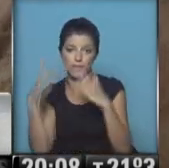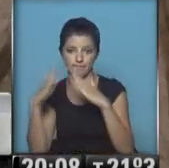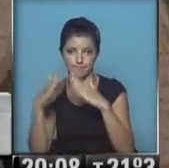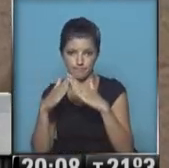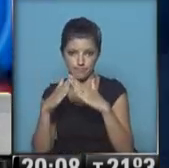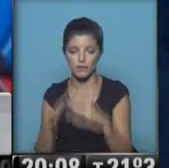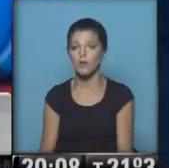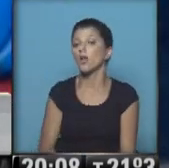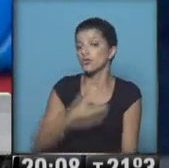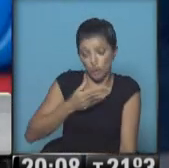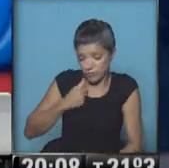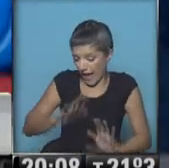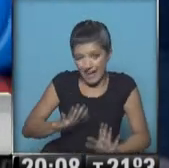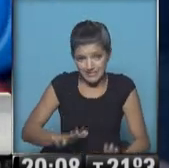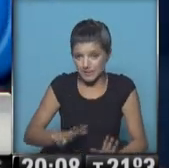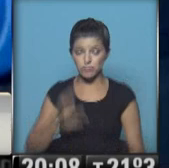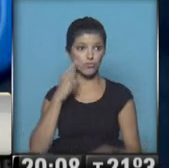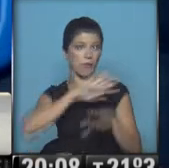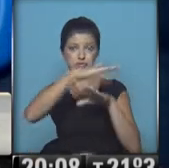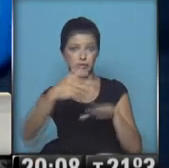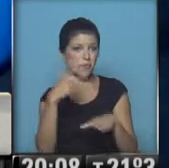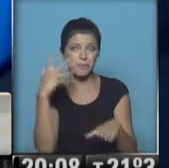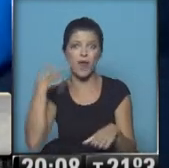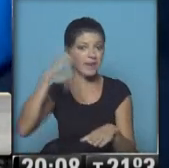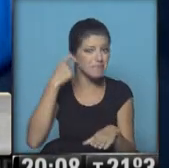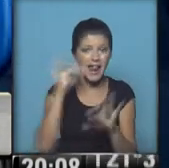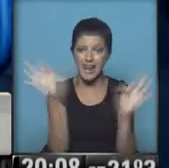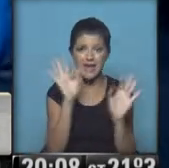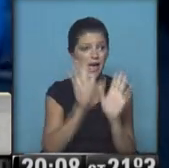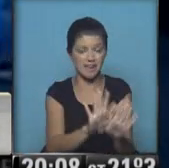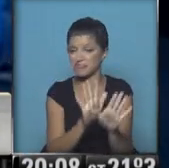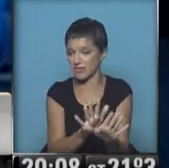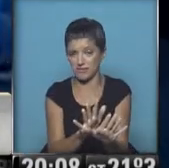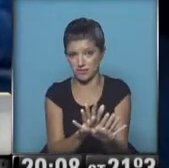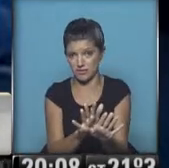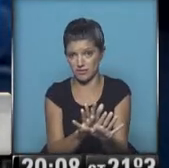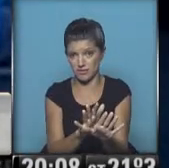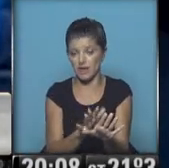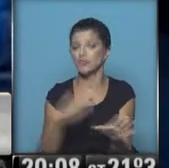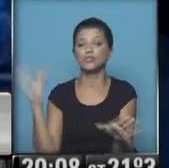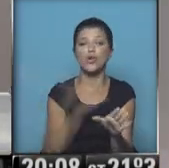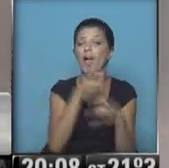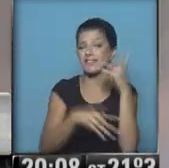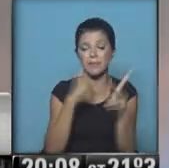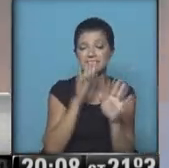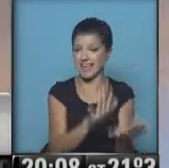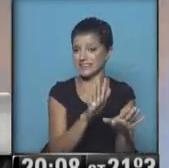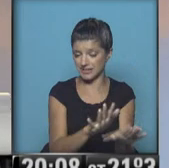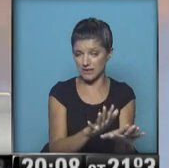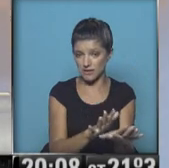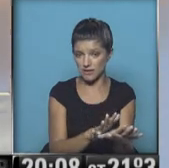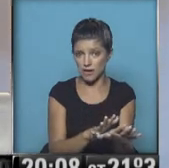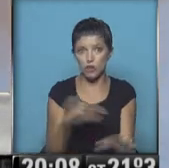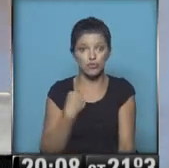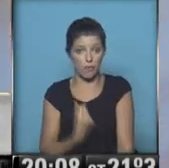salimos con los repuestos más porque estábamos en el monte, no pudimos sacar el animal, mis bueyes quedaron enyugados, mis motosierras todas quedaron afuera, porque como fuimos